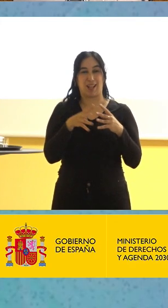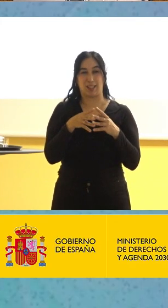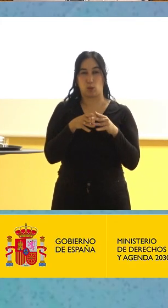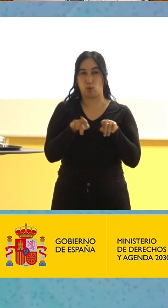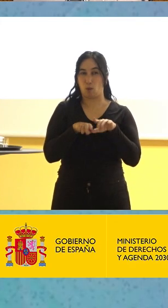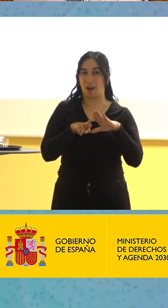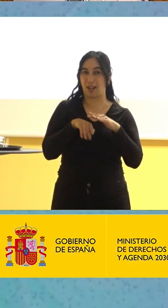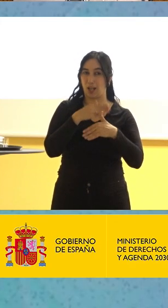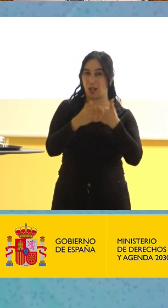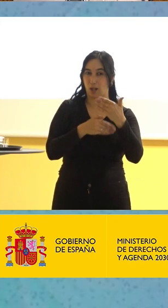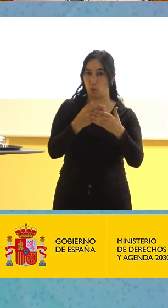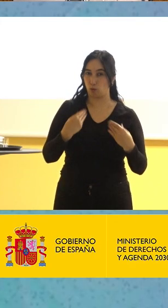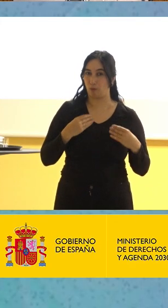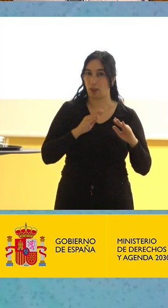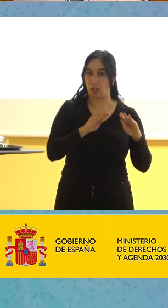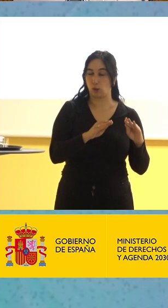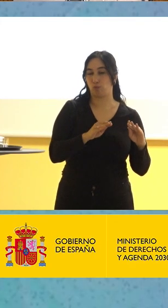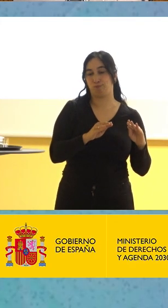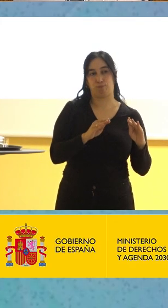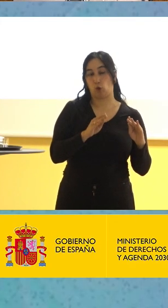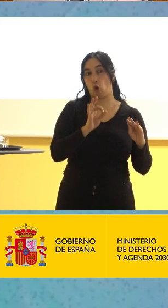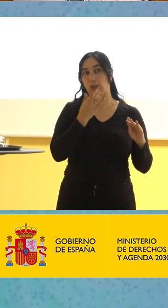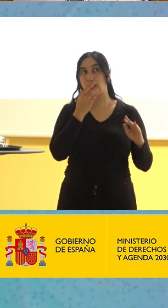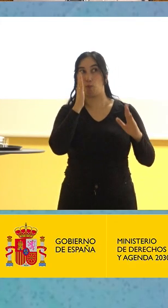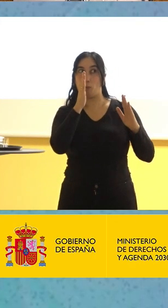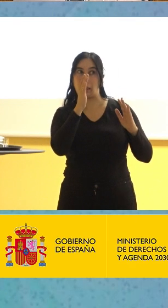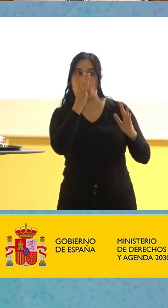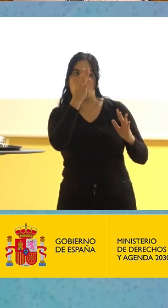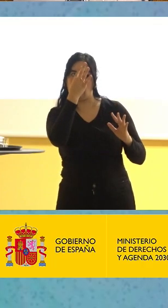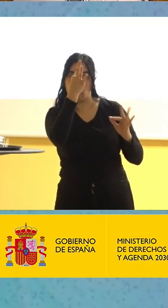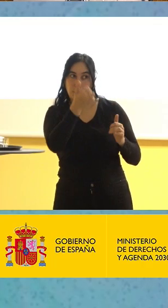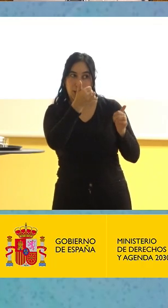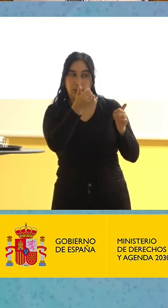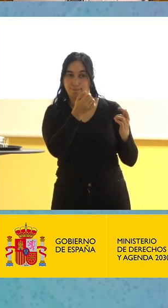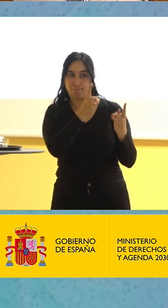recurso continuo a lo largo del ciclo vital o en momentos críticos.